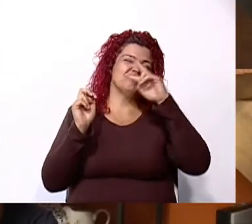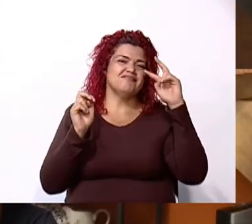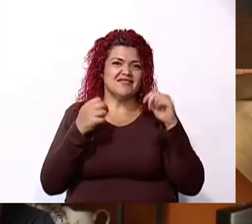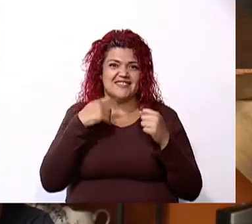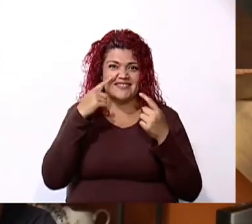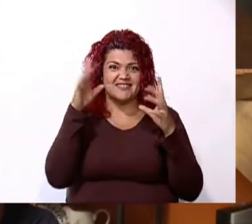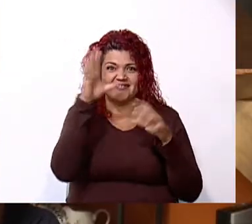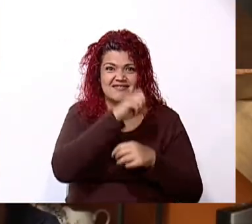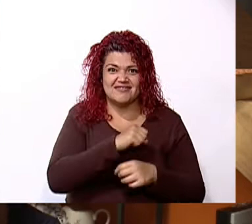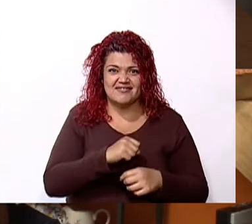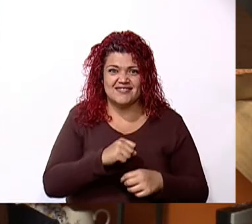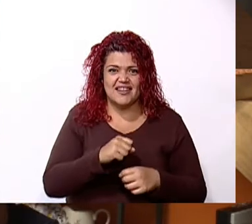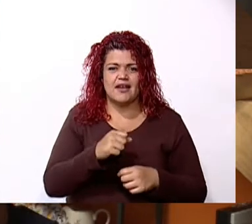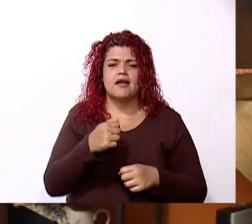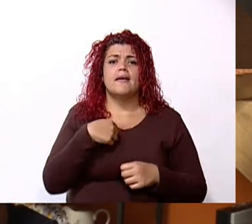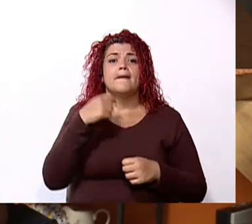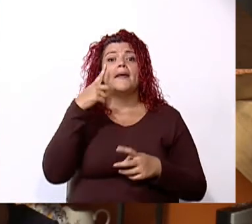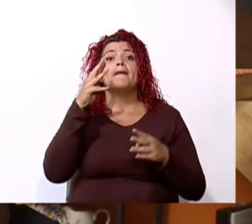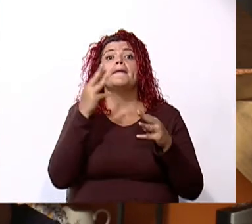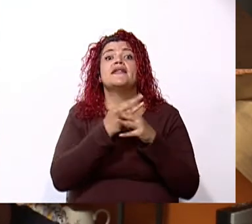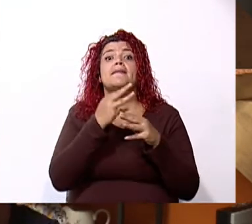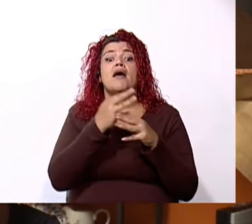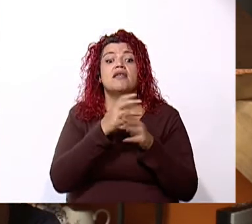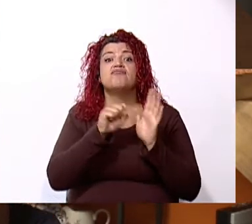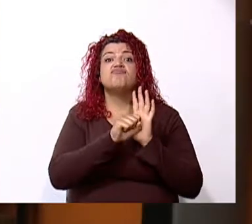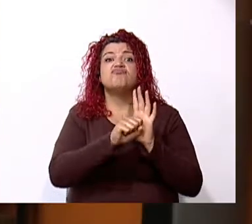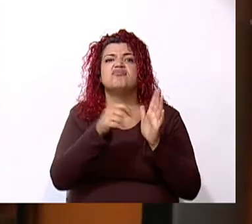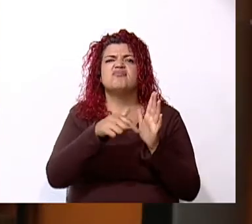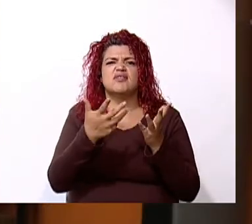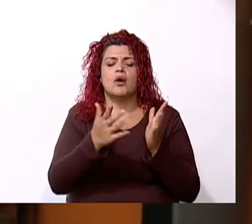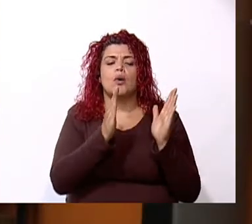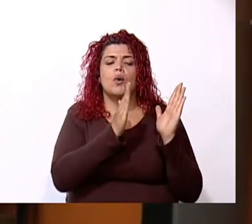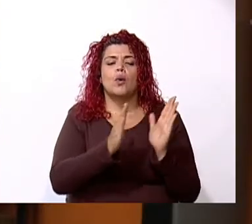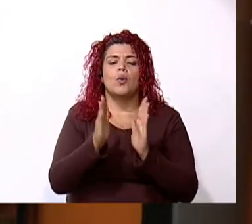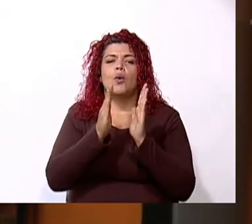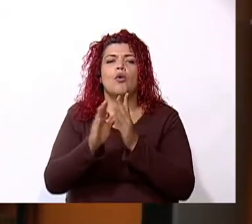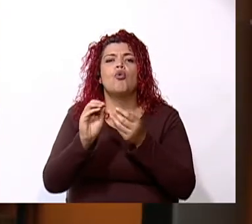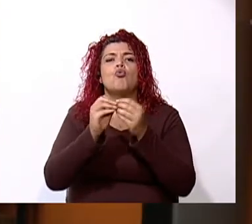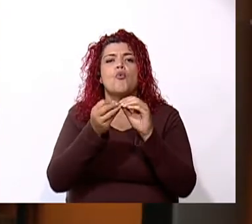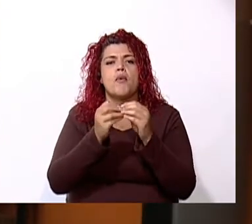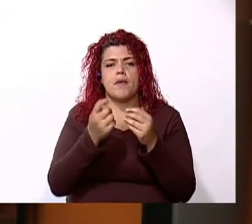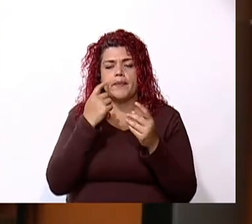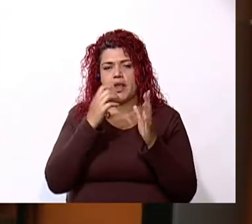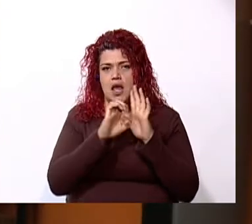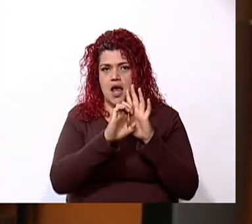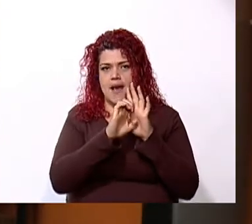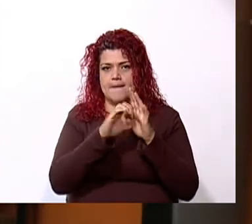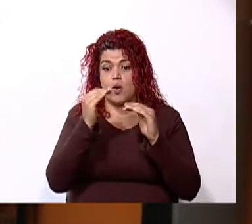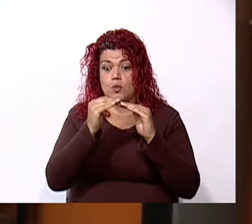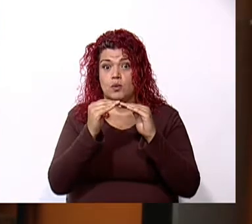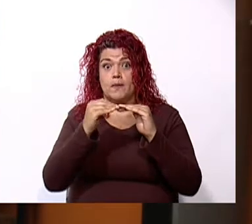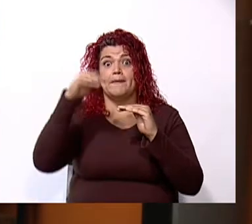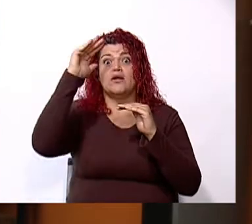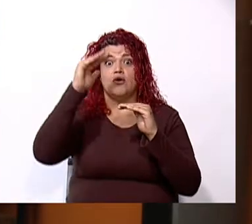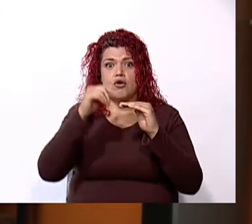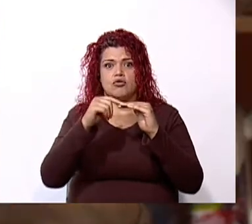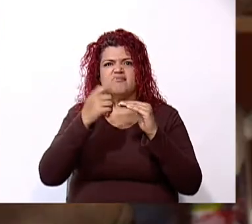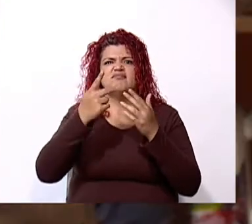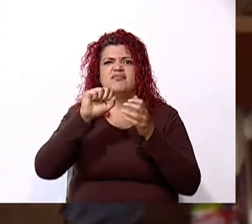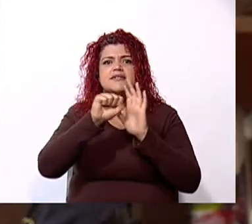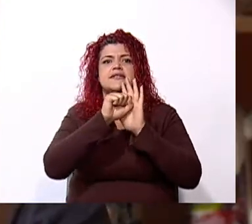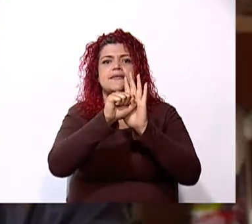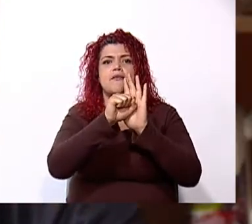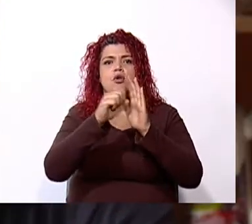¿Vieron? Y es que estos símbolos matemáticos sirven para ordenar los números. Por ejemplo, el símbolo mayor, que lo representamos de esta